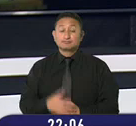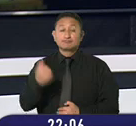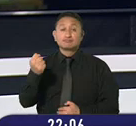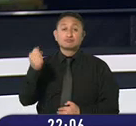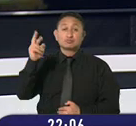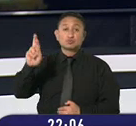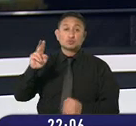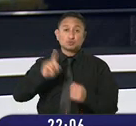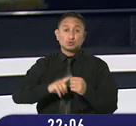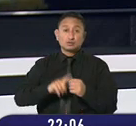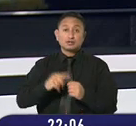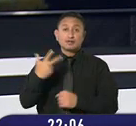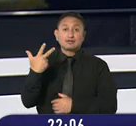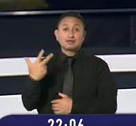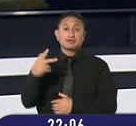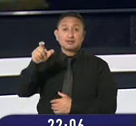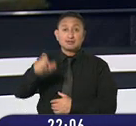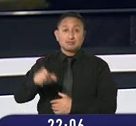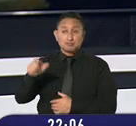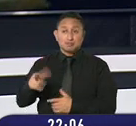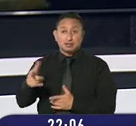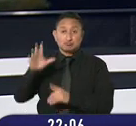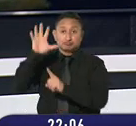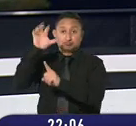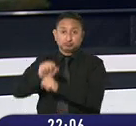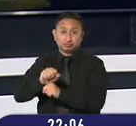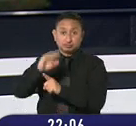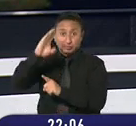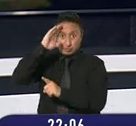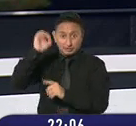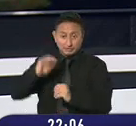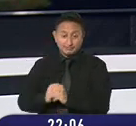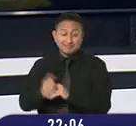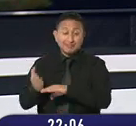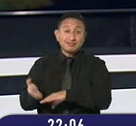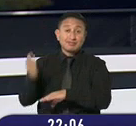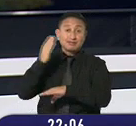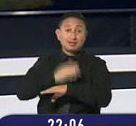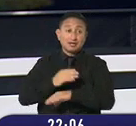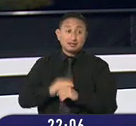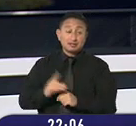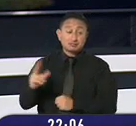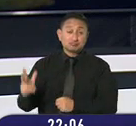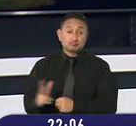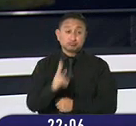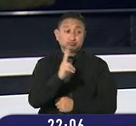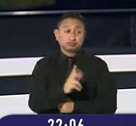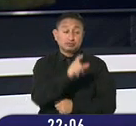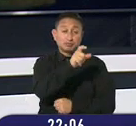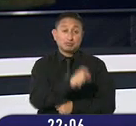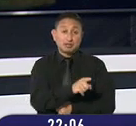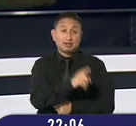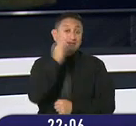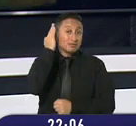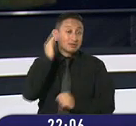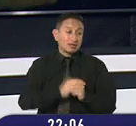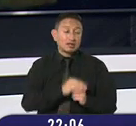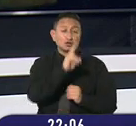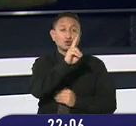del sur de Quito, tres presuntos sacapintas fueron capturados por la policía. Minutos antes, los delincuentes le robaron a una mujer